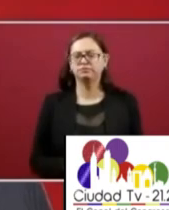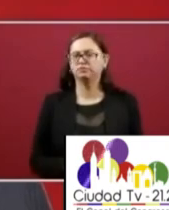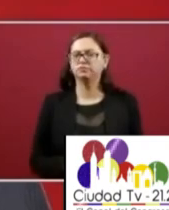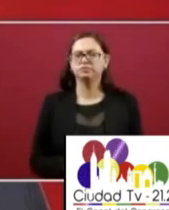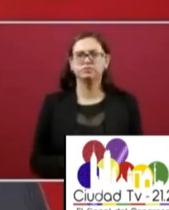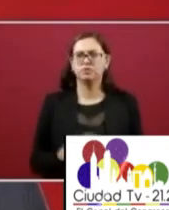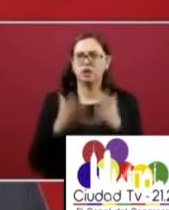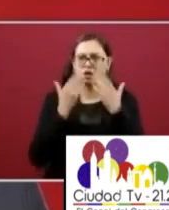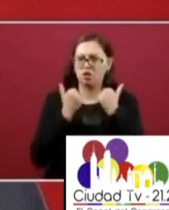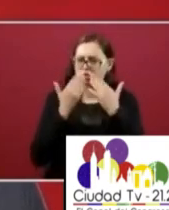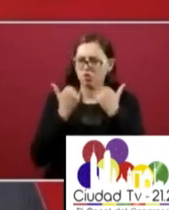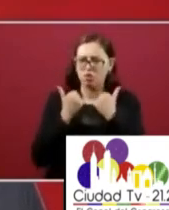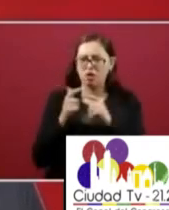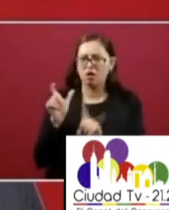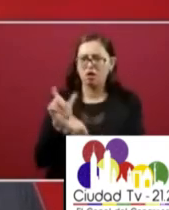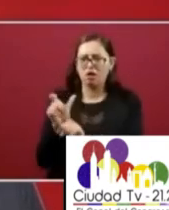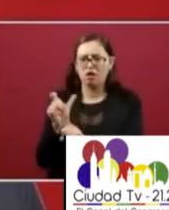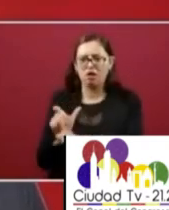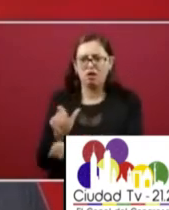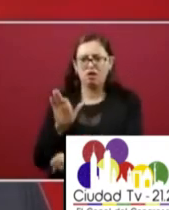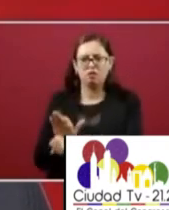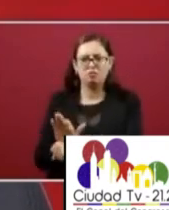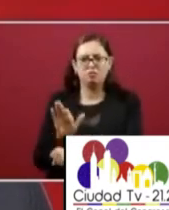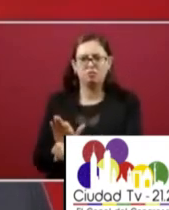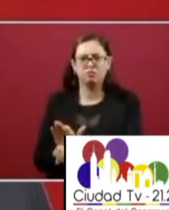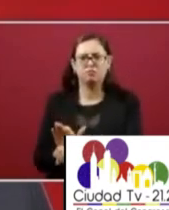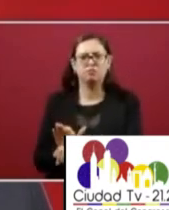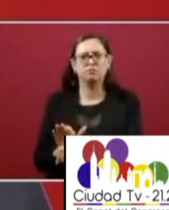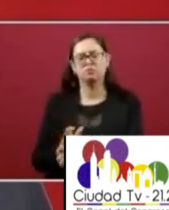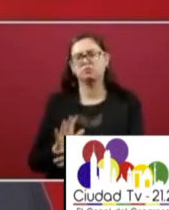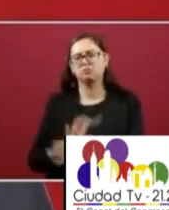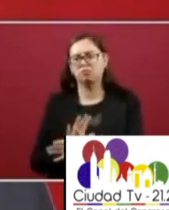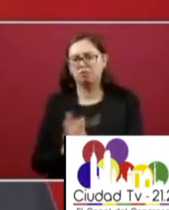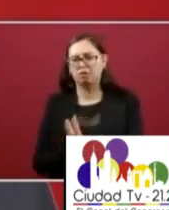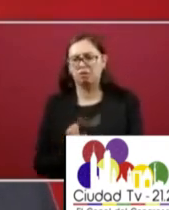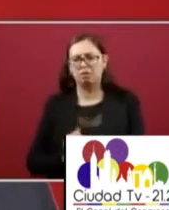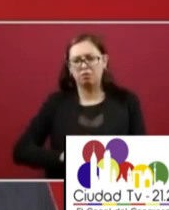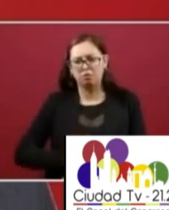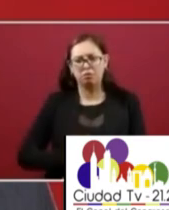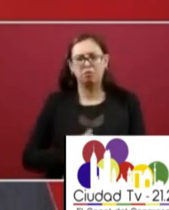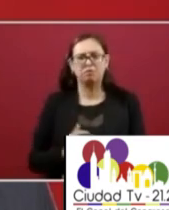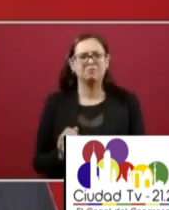protegidos, no hay influyentismo,